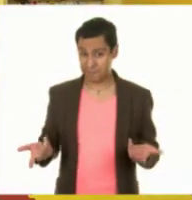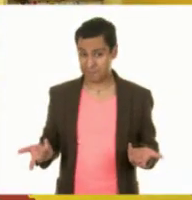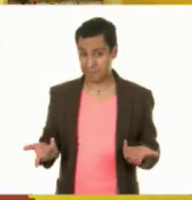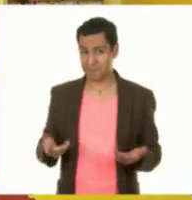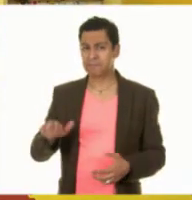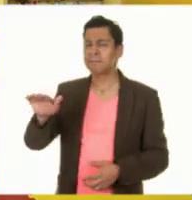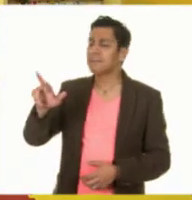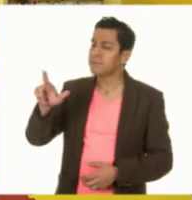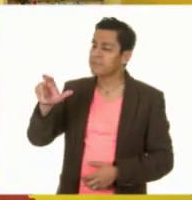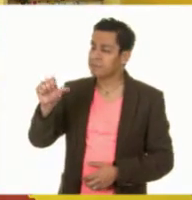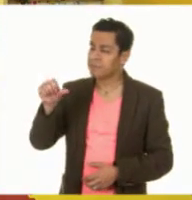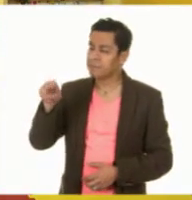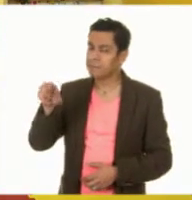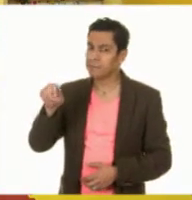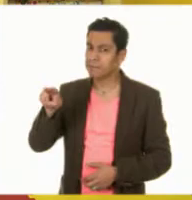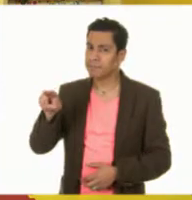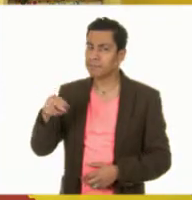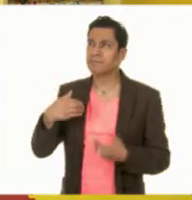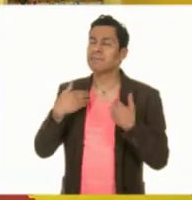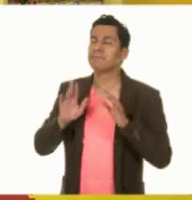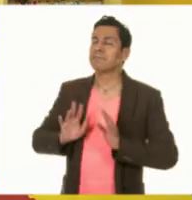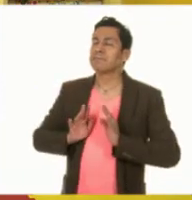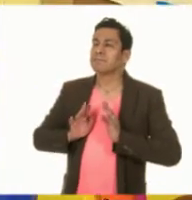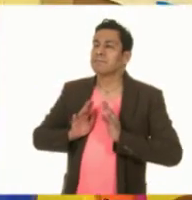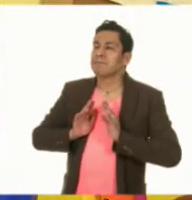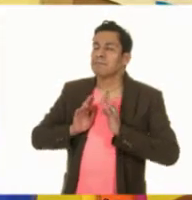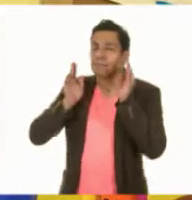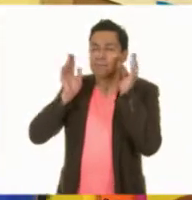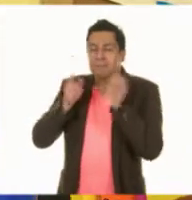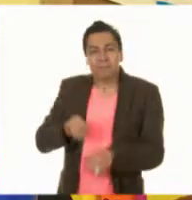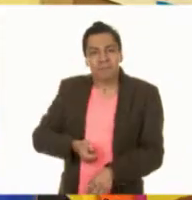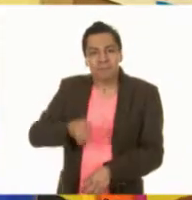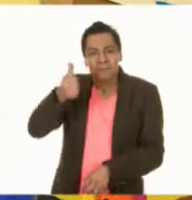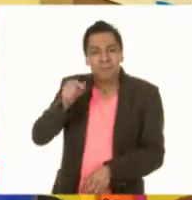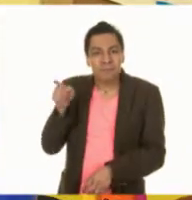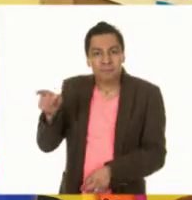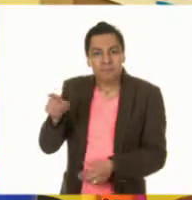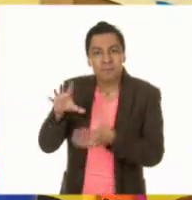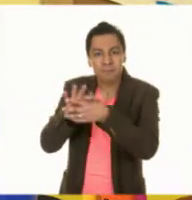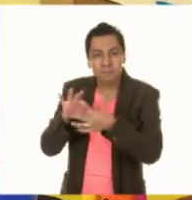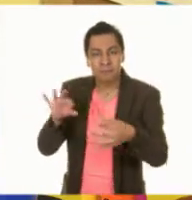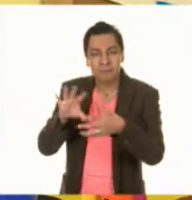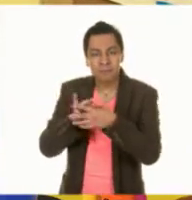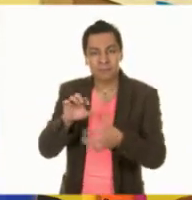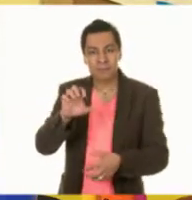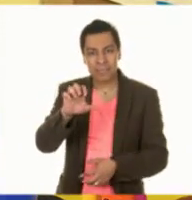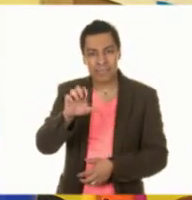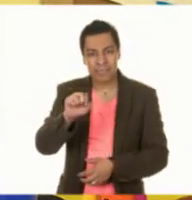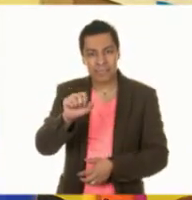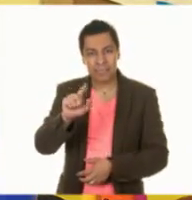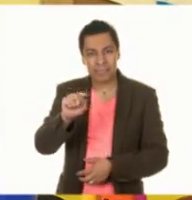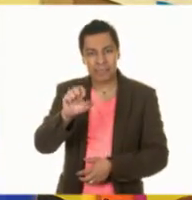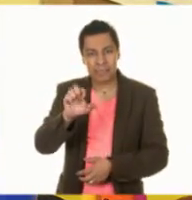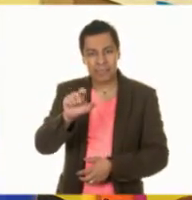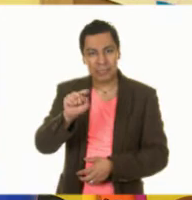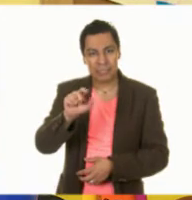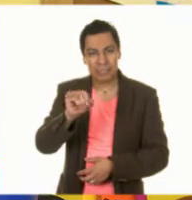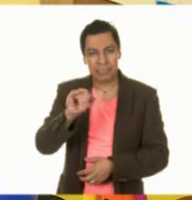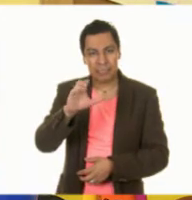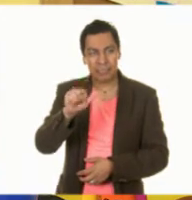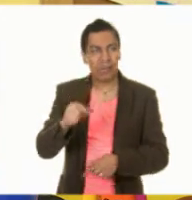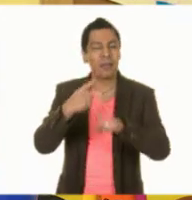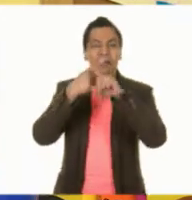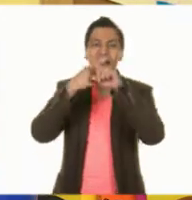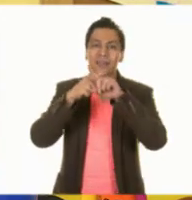Ramón, debo admitir que me siento sorprendida. En verdad, la idea que tenía de la estética era diferente. Aún me